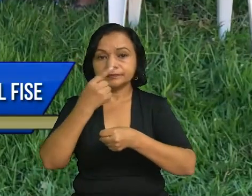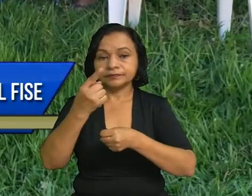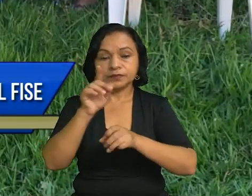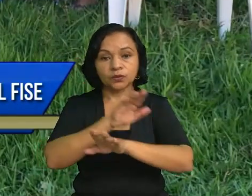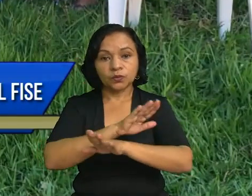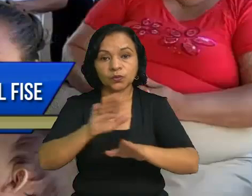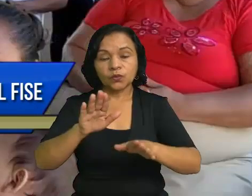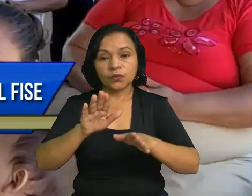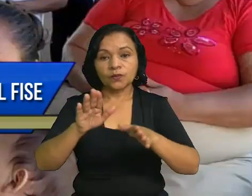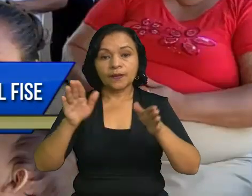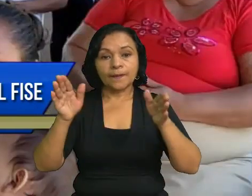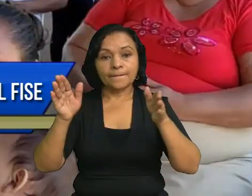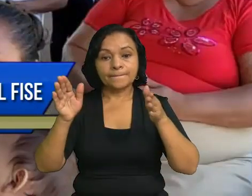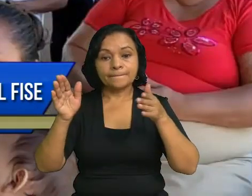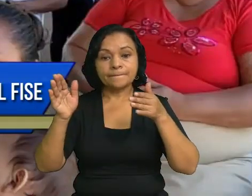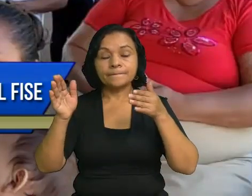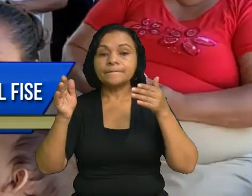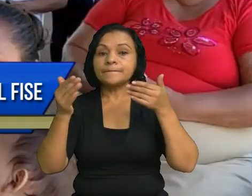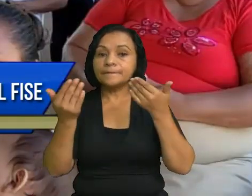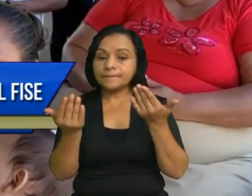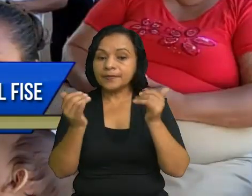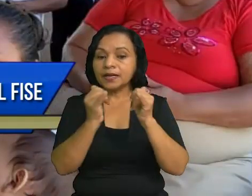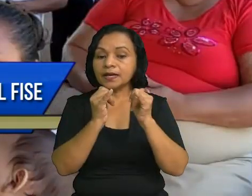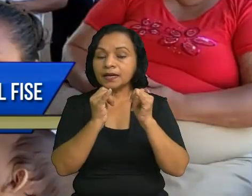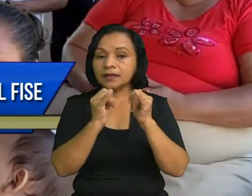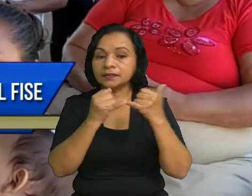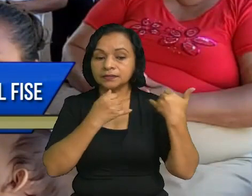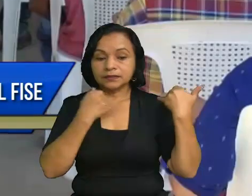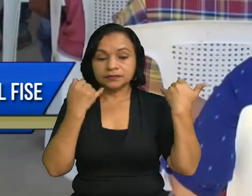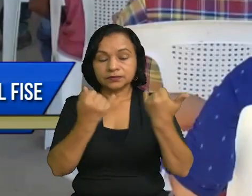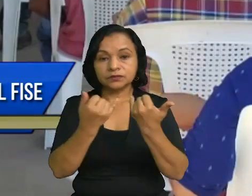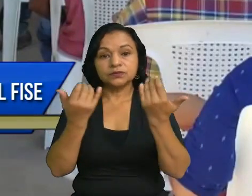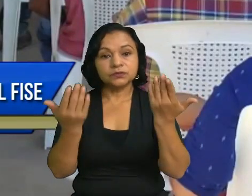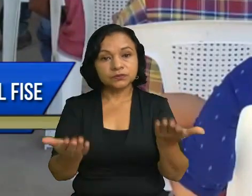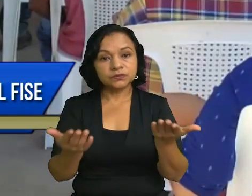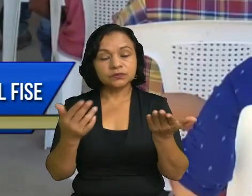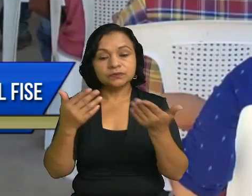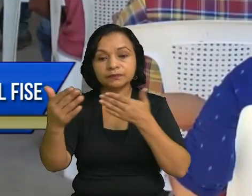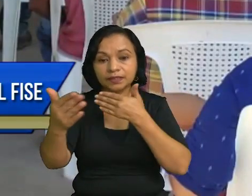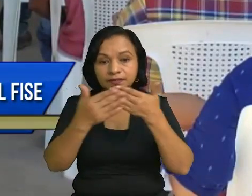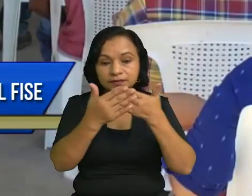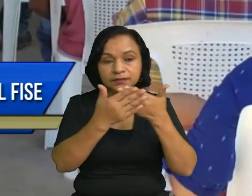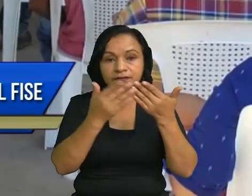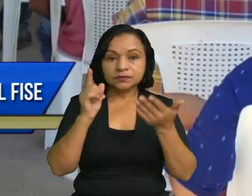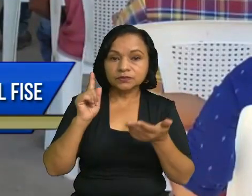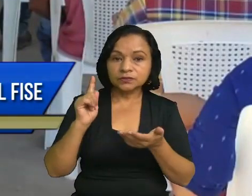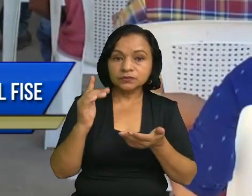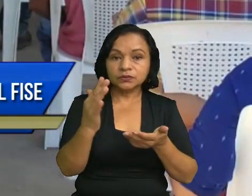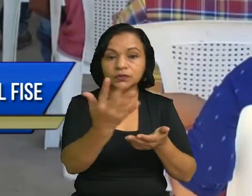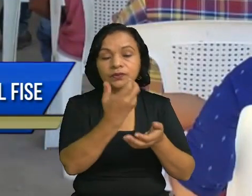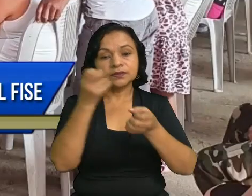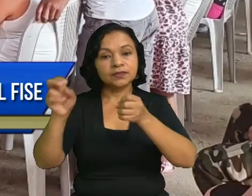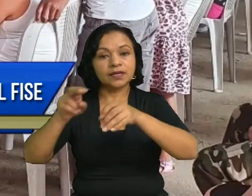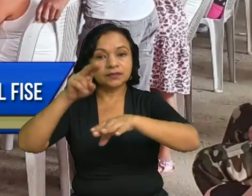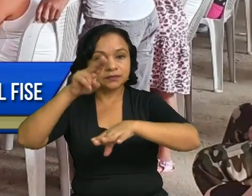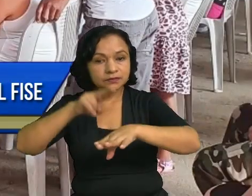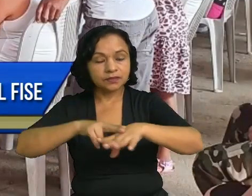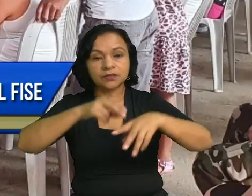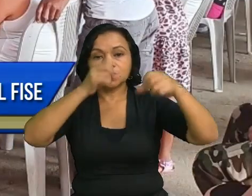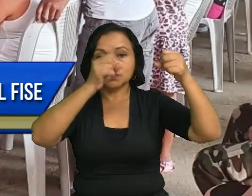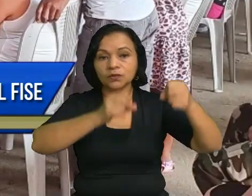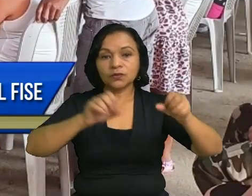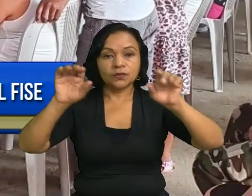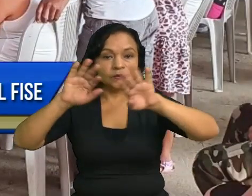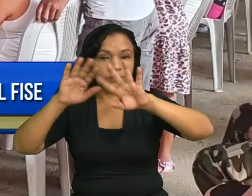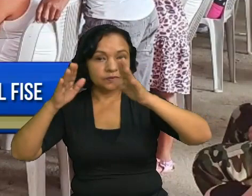acercar más la institución a la comunidad entonces nosotros tenemos un tendido nacional de compañeros y compañeros